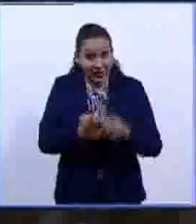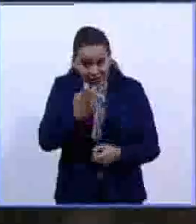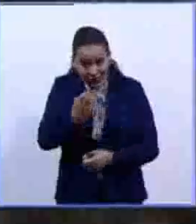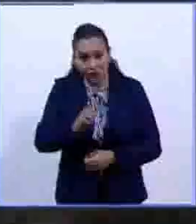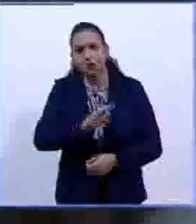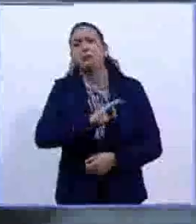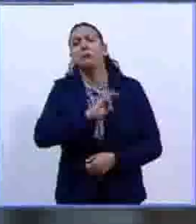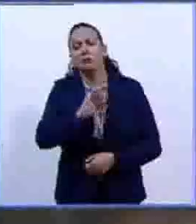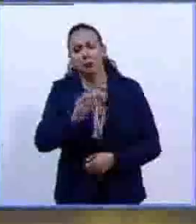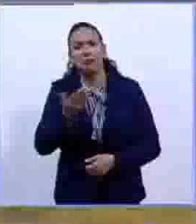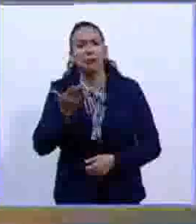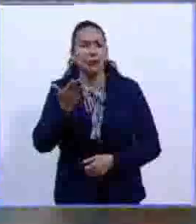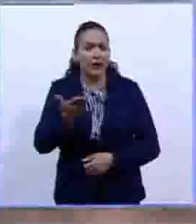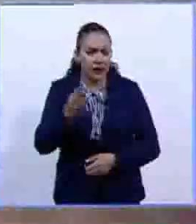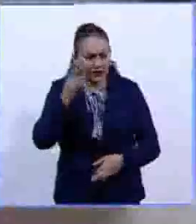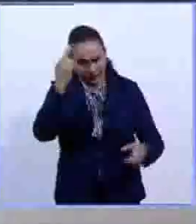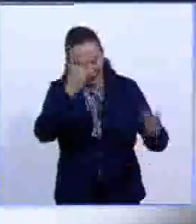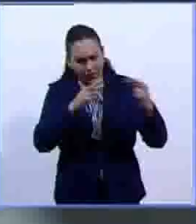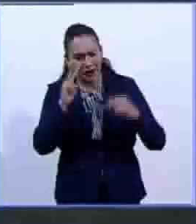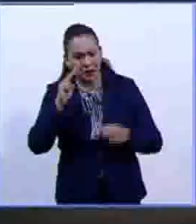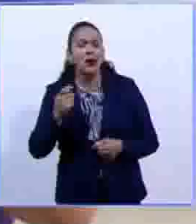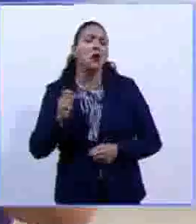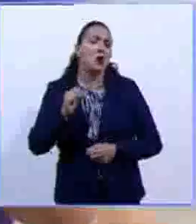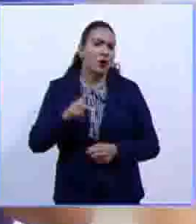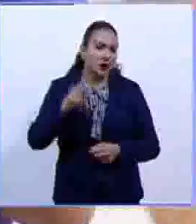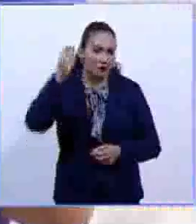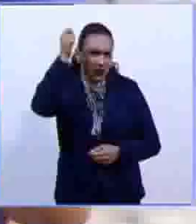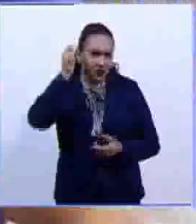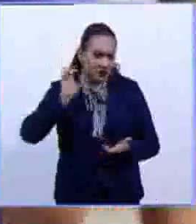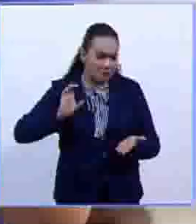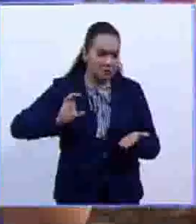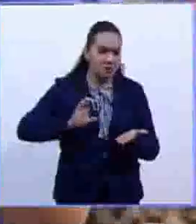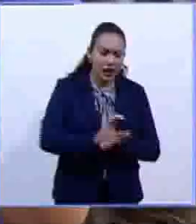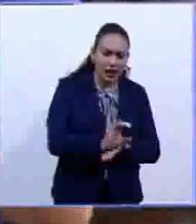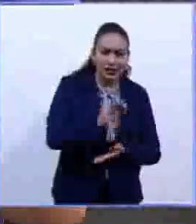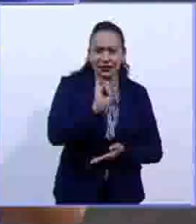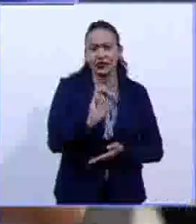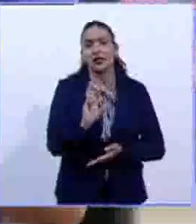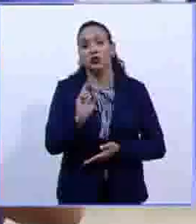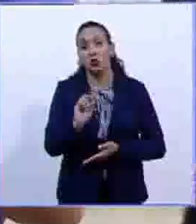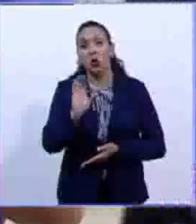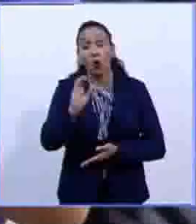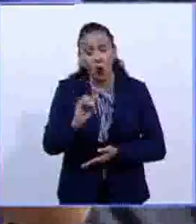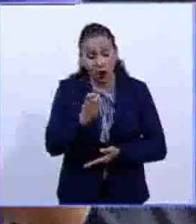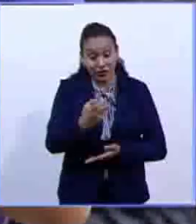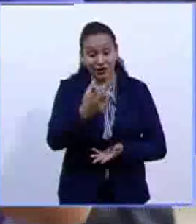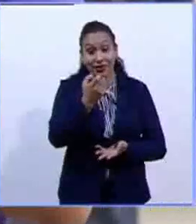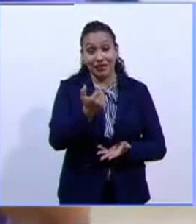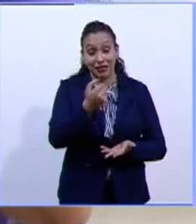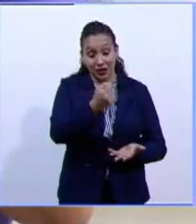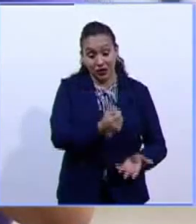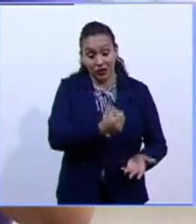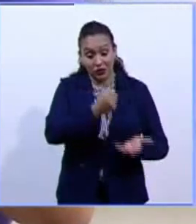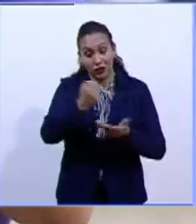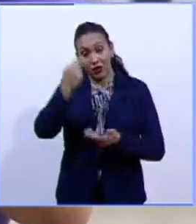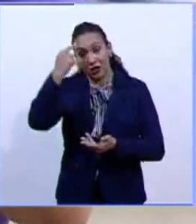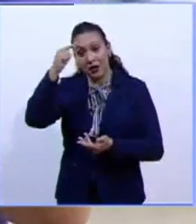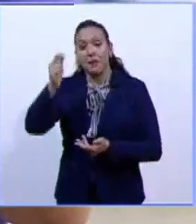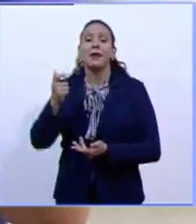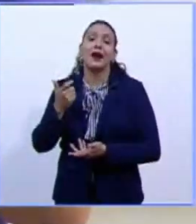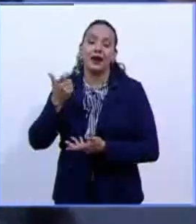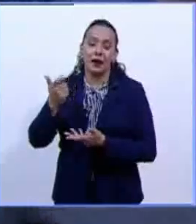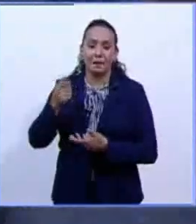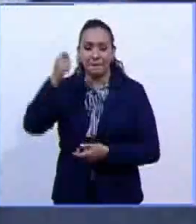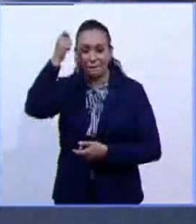condiciones de determinar si es posible devolver los fondos reclamados o si estos fueron o serán utilizados para fondear la pensión